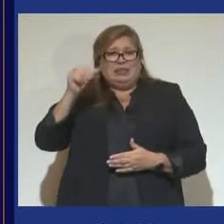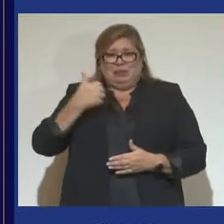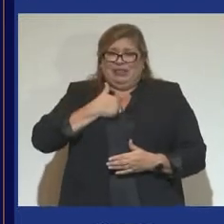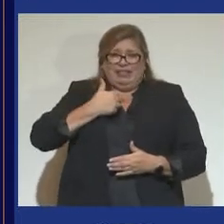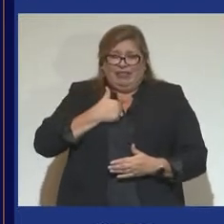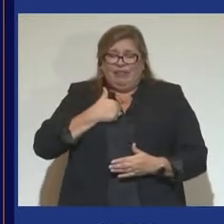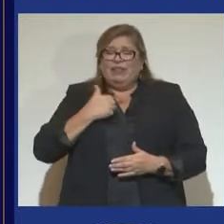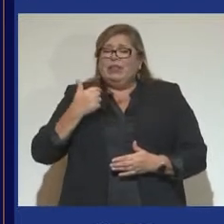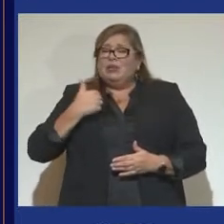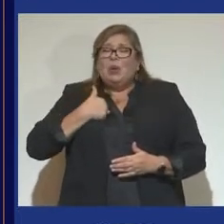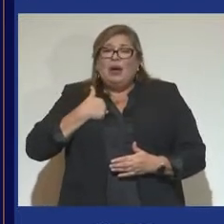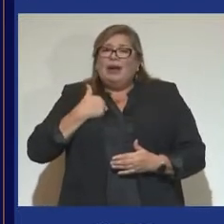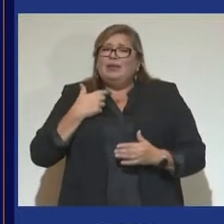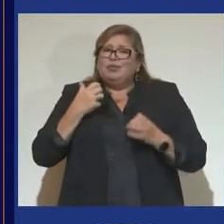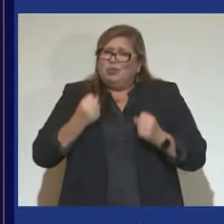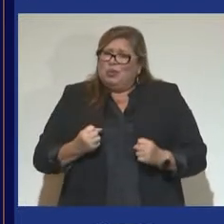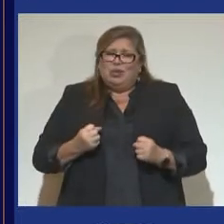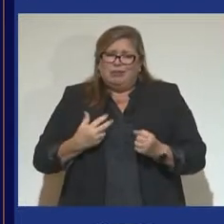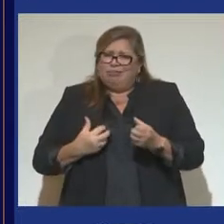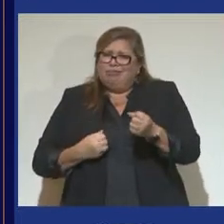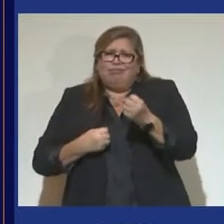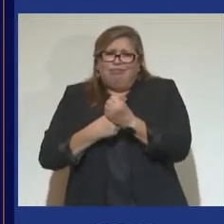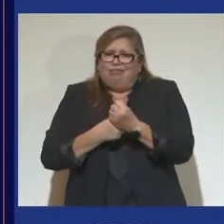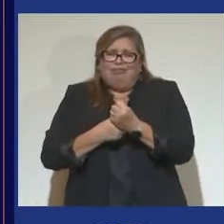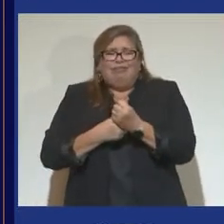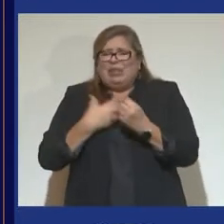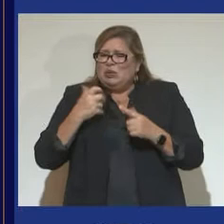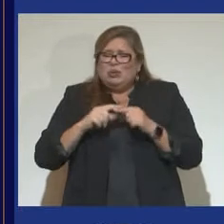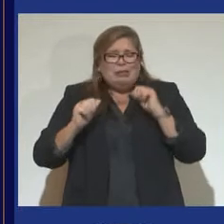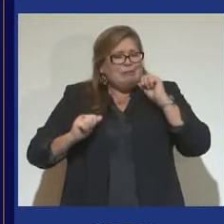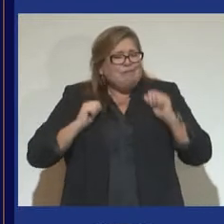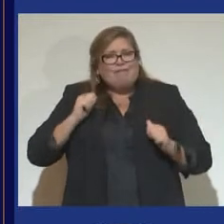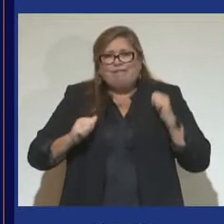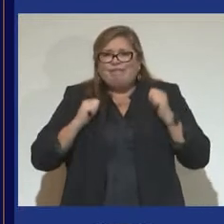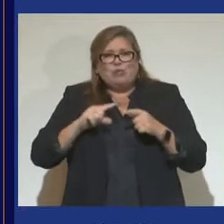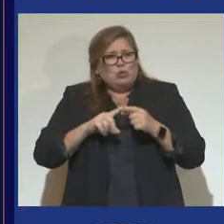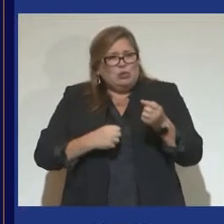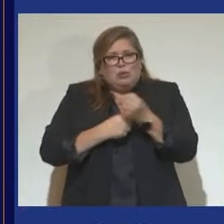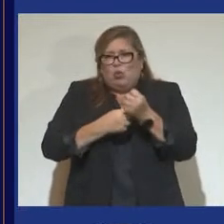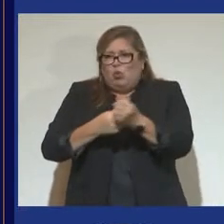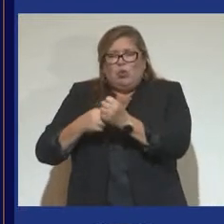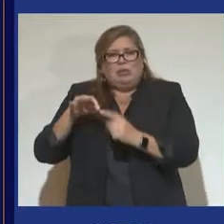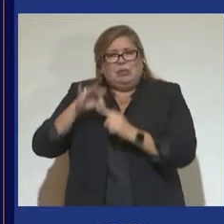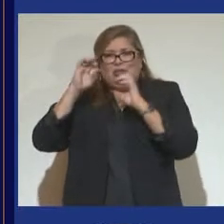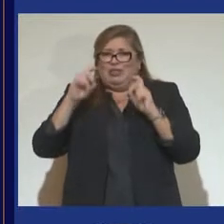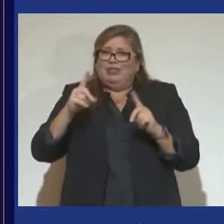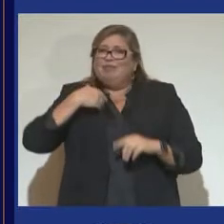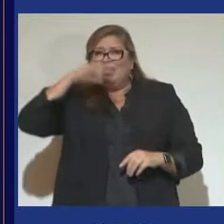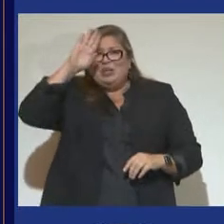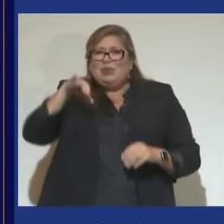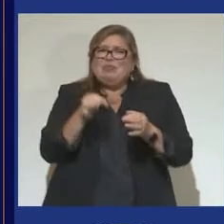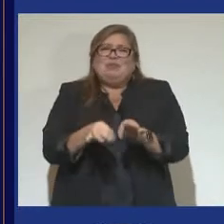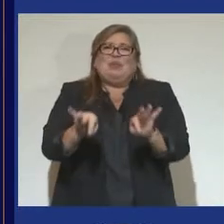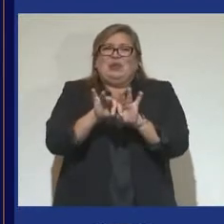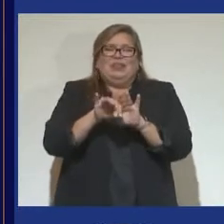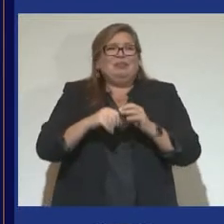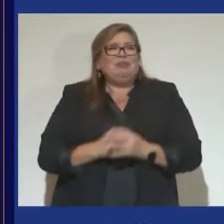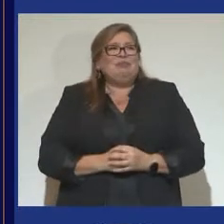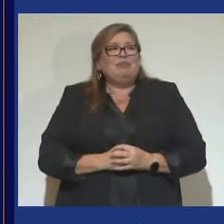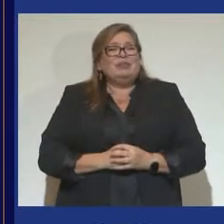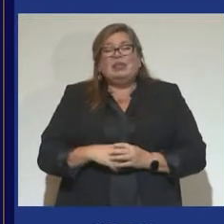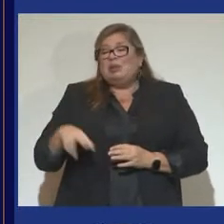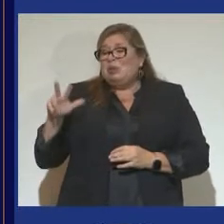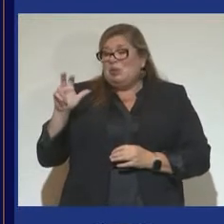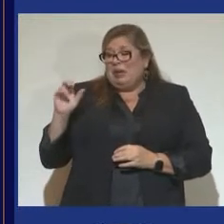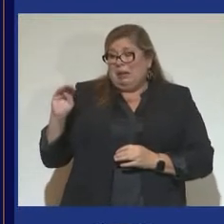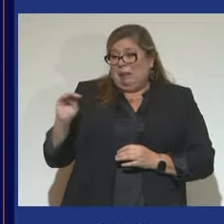me estoy tengo que grant preferencia por ellos y quiero hacer más y mejor y claro sé que 300